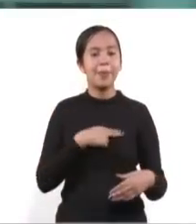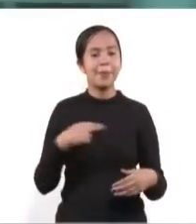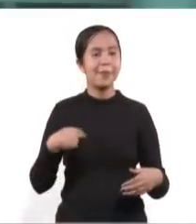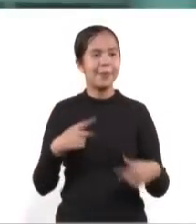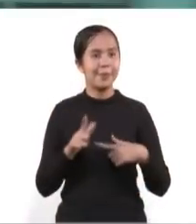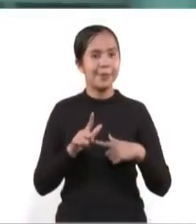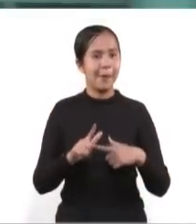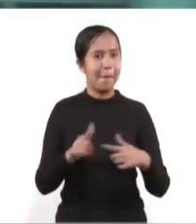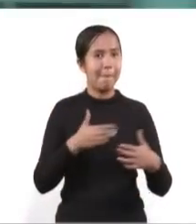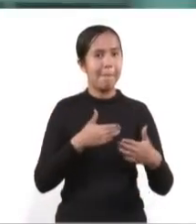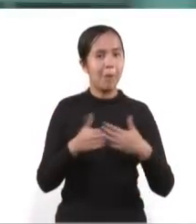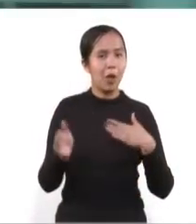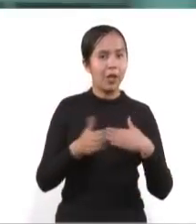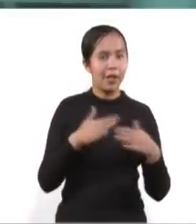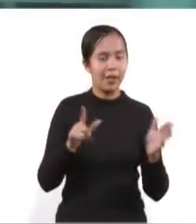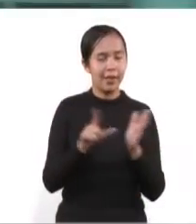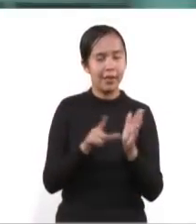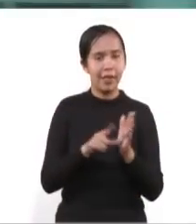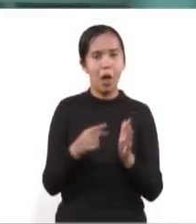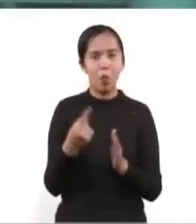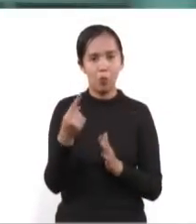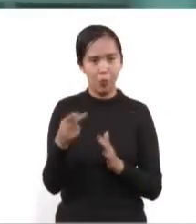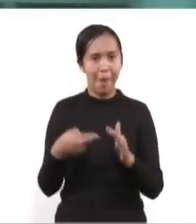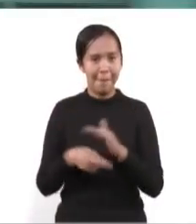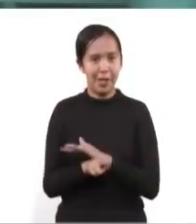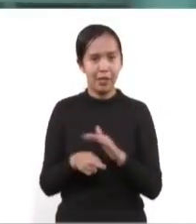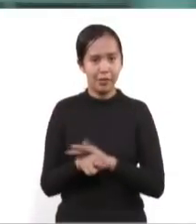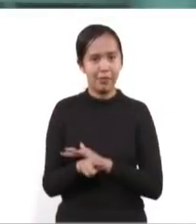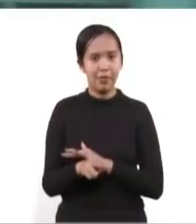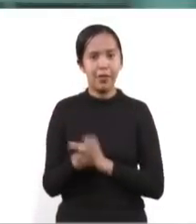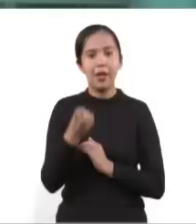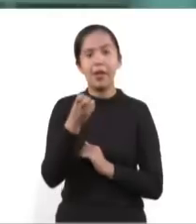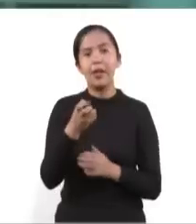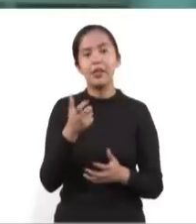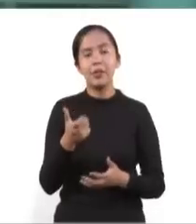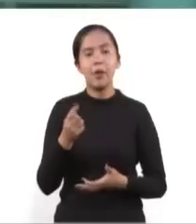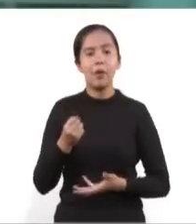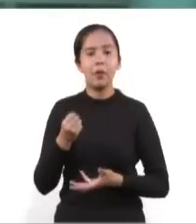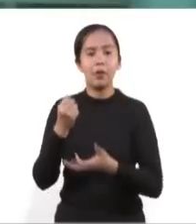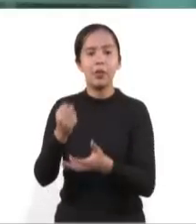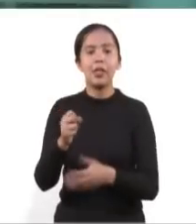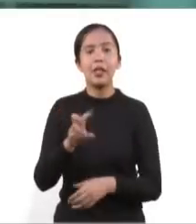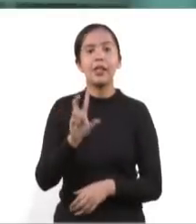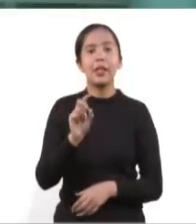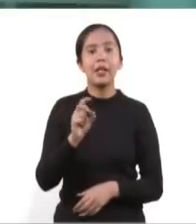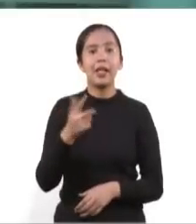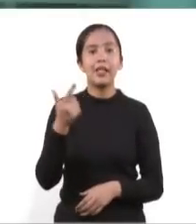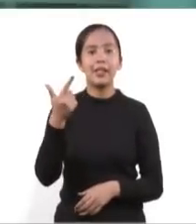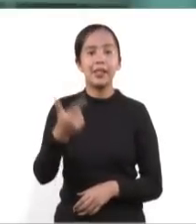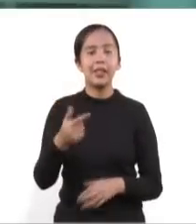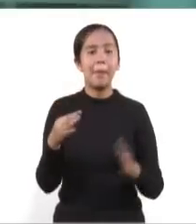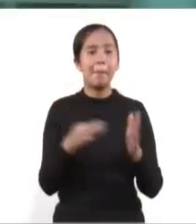metro. Esa es una obra pública financiada de 37 mil millones de pesos.